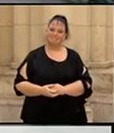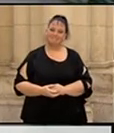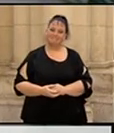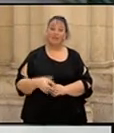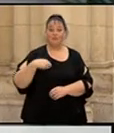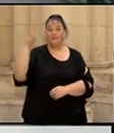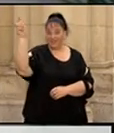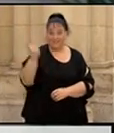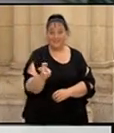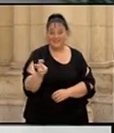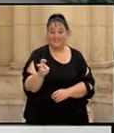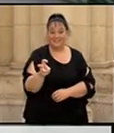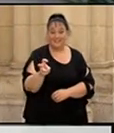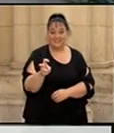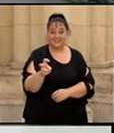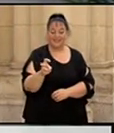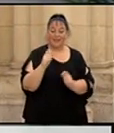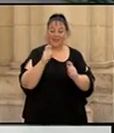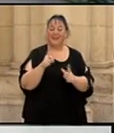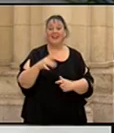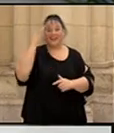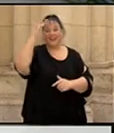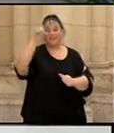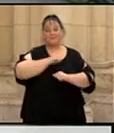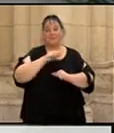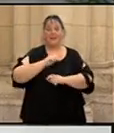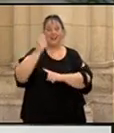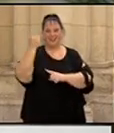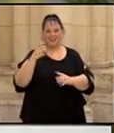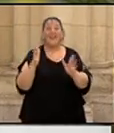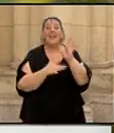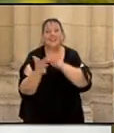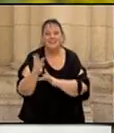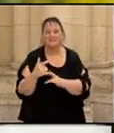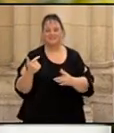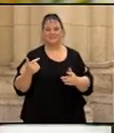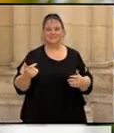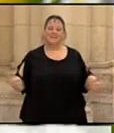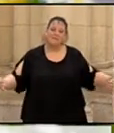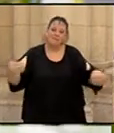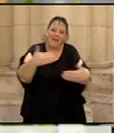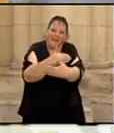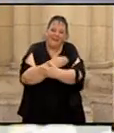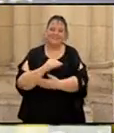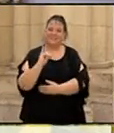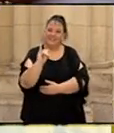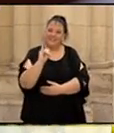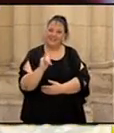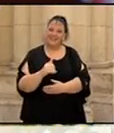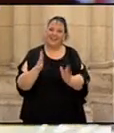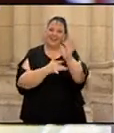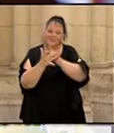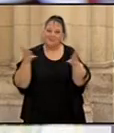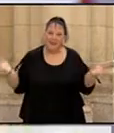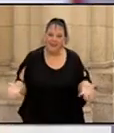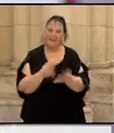Vendré y os llevaré. La esperanza. Es Jesús el que nos tiene en sus manos. Es Jesús el que nos